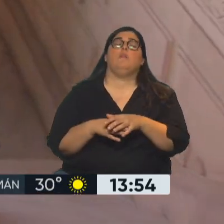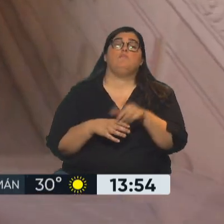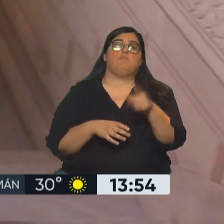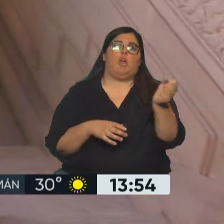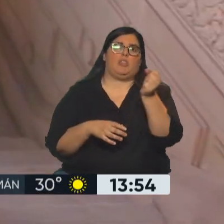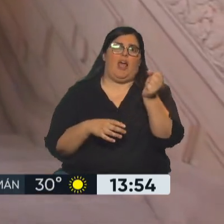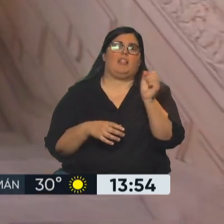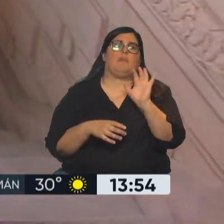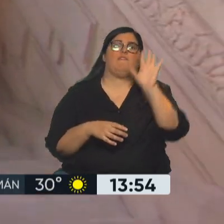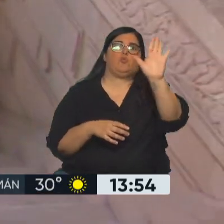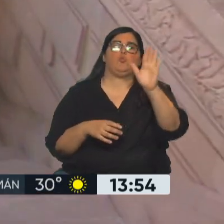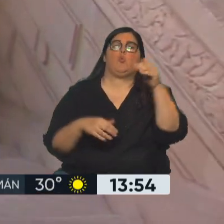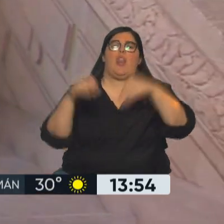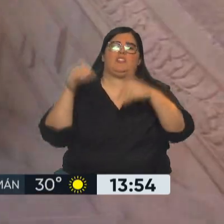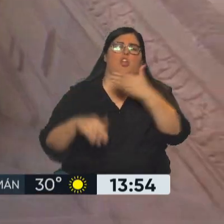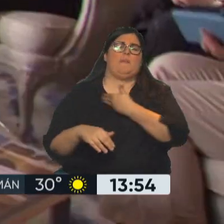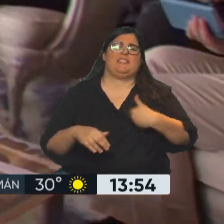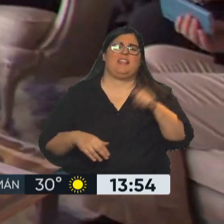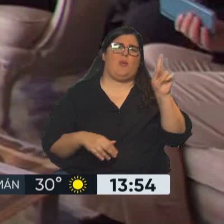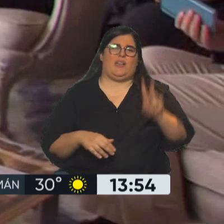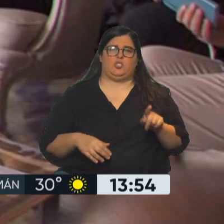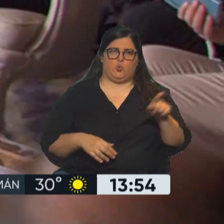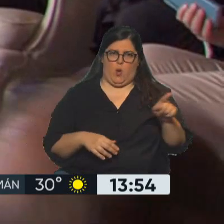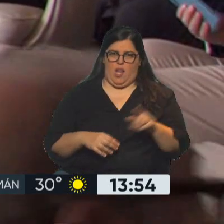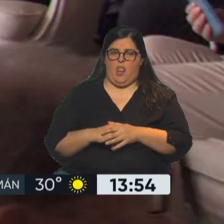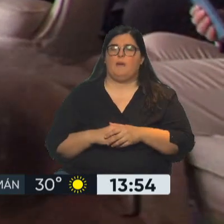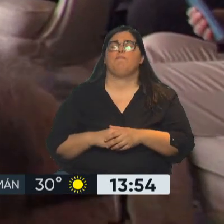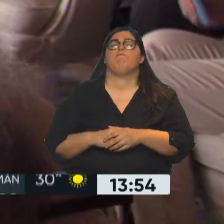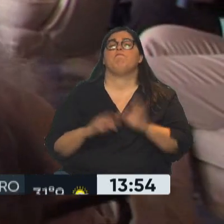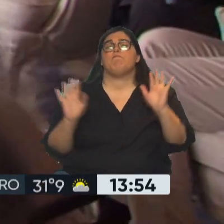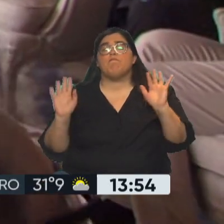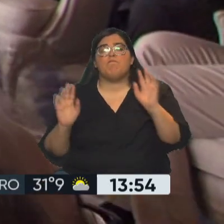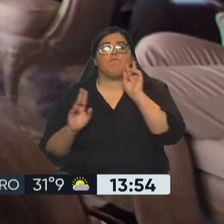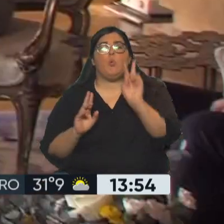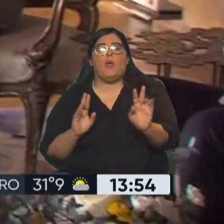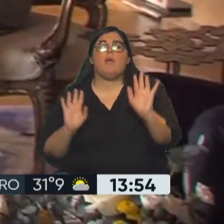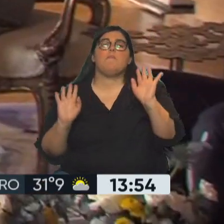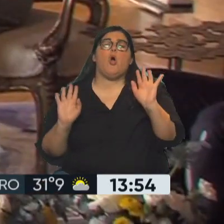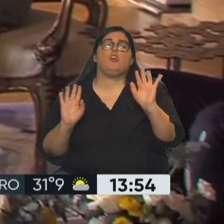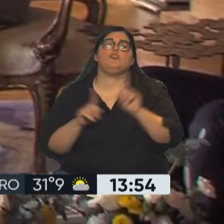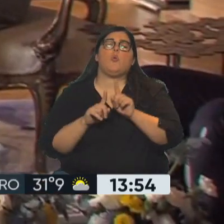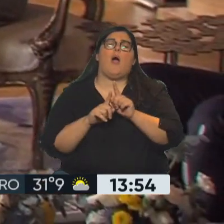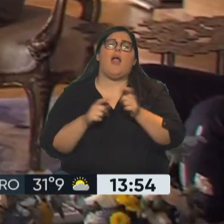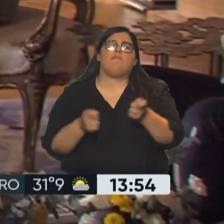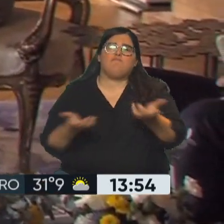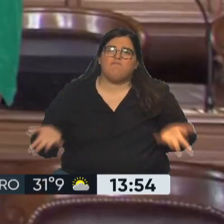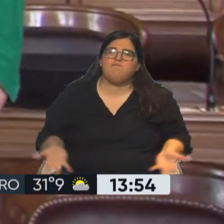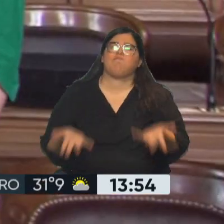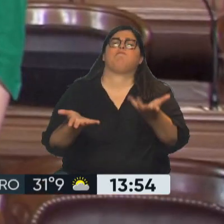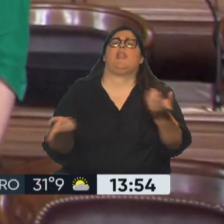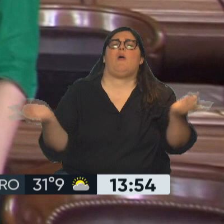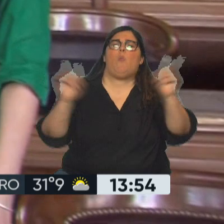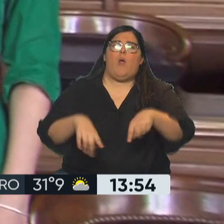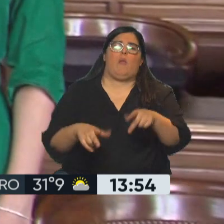cara también a lo que van a ser las presidenciales en Venezuela pero lo que vemos entonces es una suerte de impulso a esta reconstitución